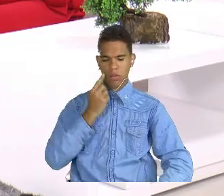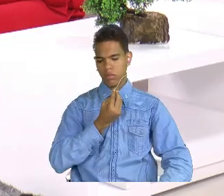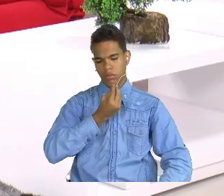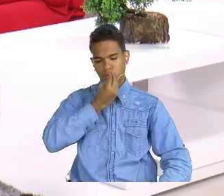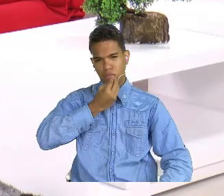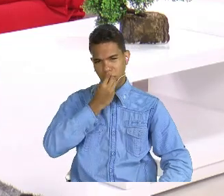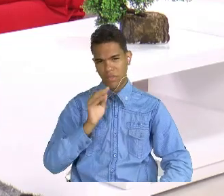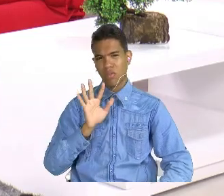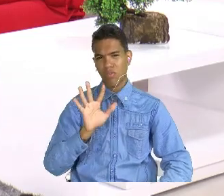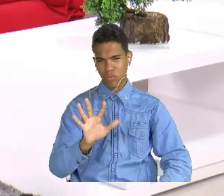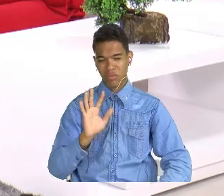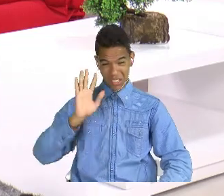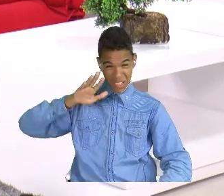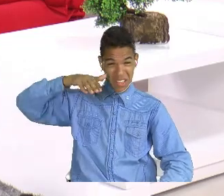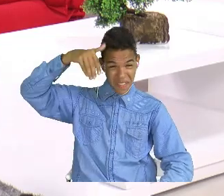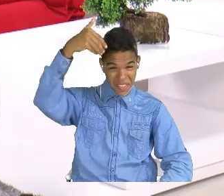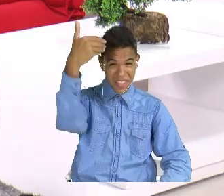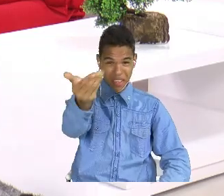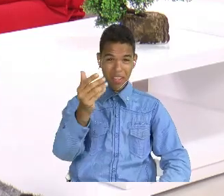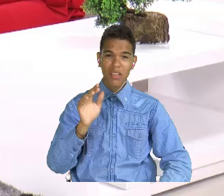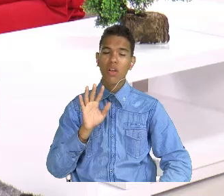más adelante en otro programa. Y